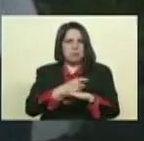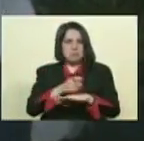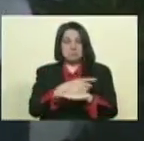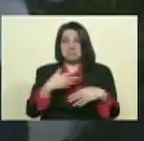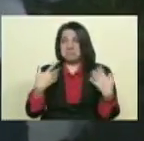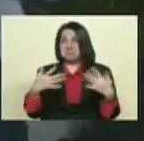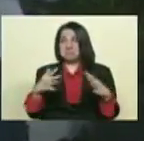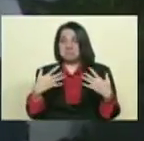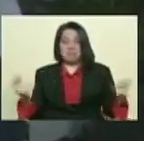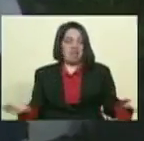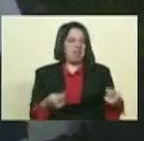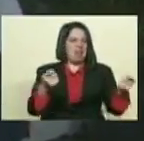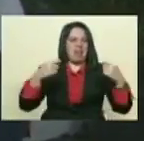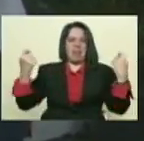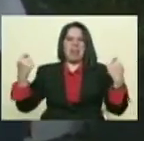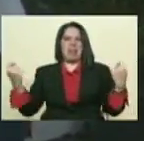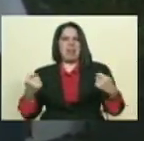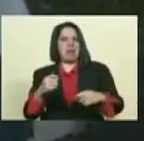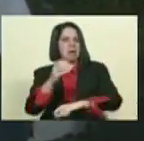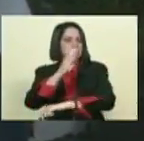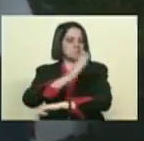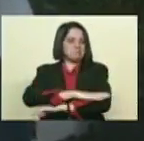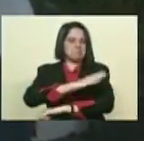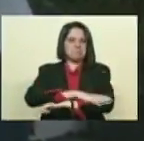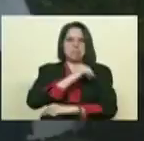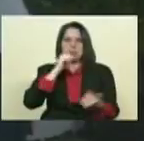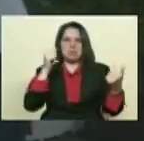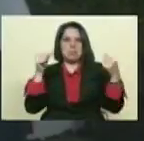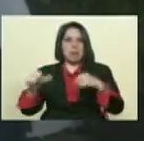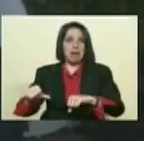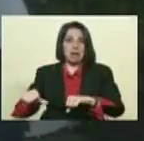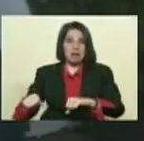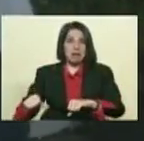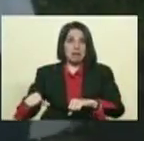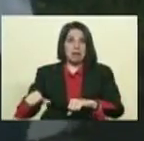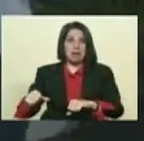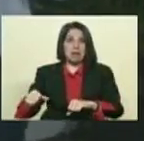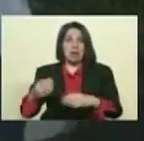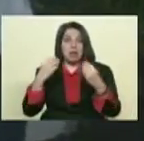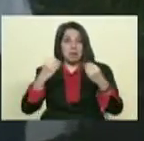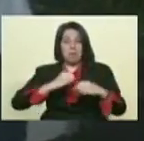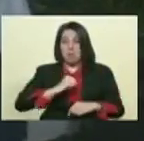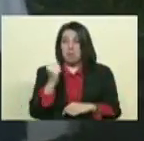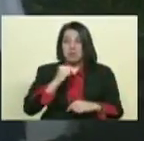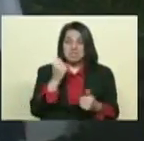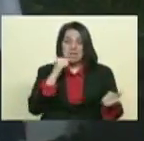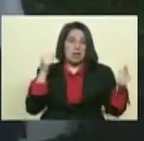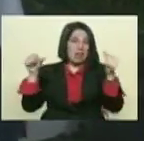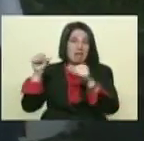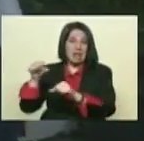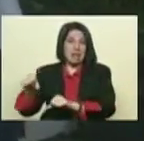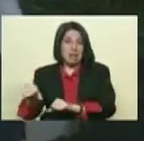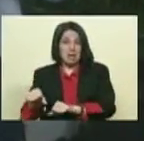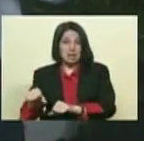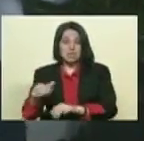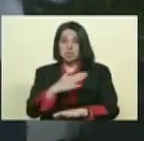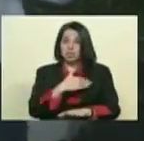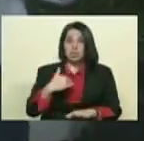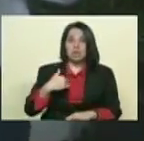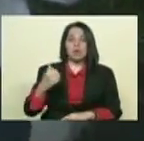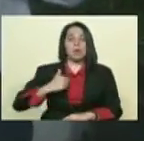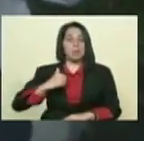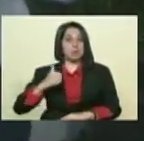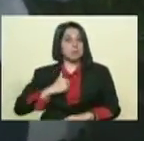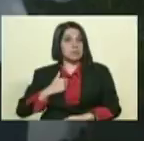hacía era promover el delito. Tuvo una política sistemática de desmontaje de la policía regional. Yo quiero aprovechar, presidente,